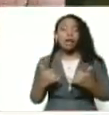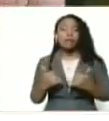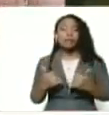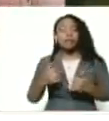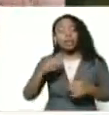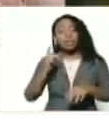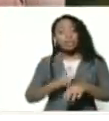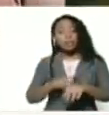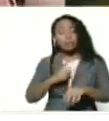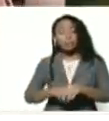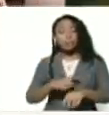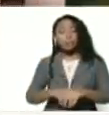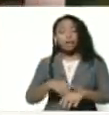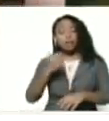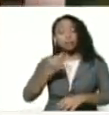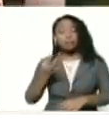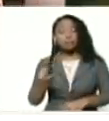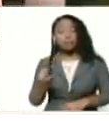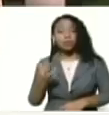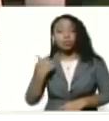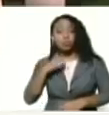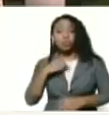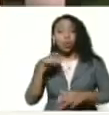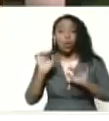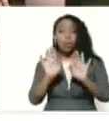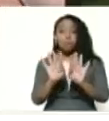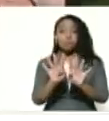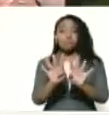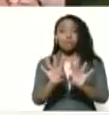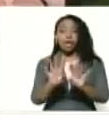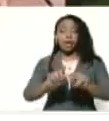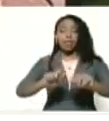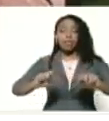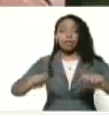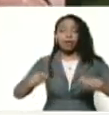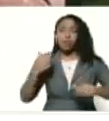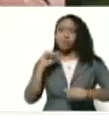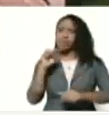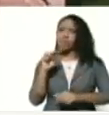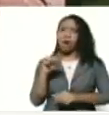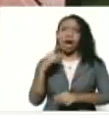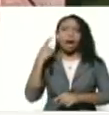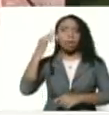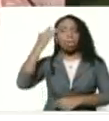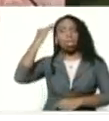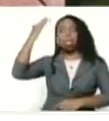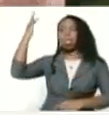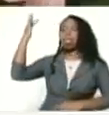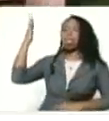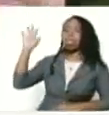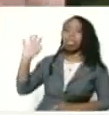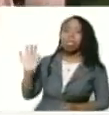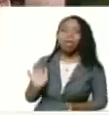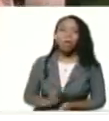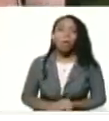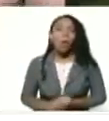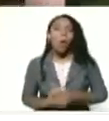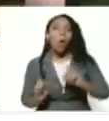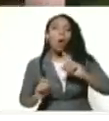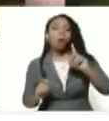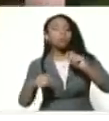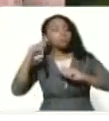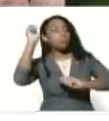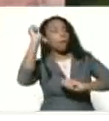reales. Tenemos los pies sobre la tierra siempre. Nunca andamos en ilusiones, en